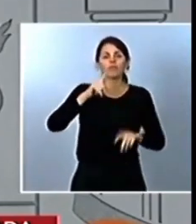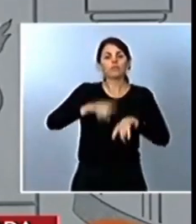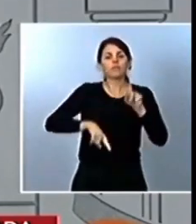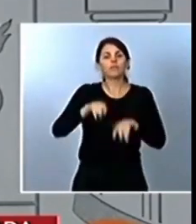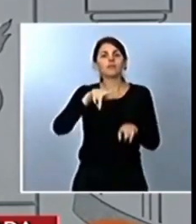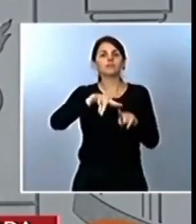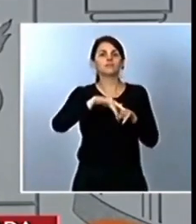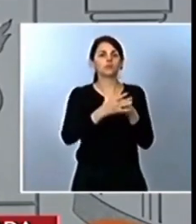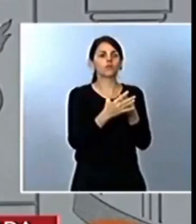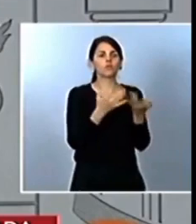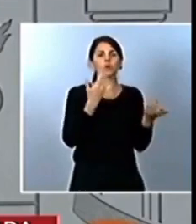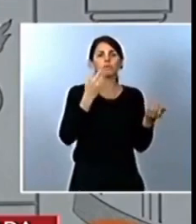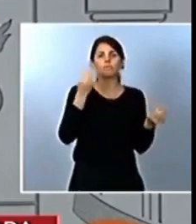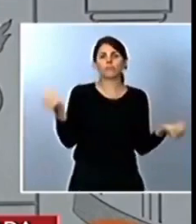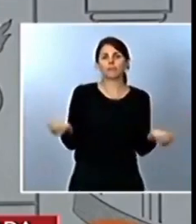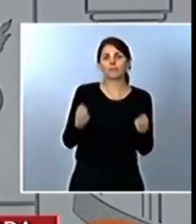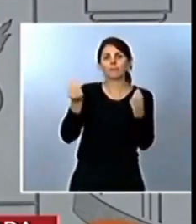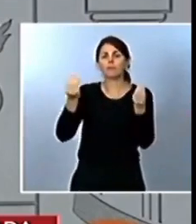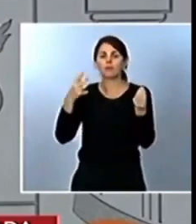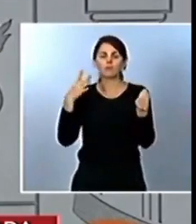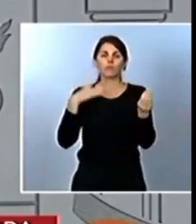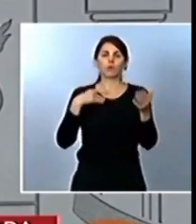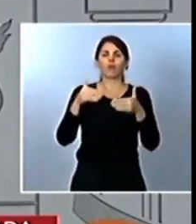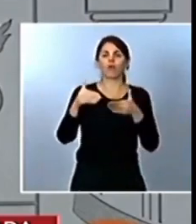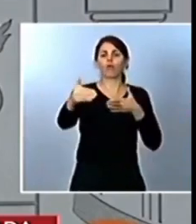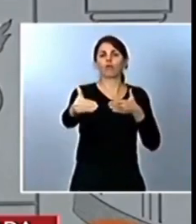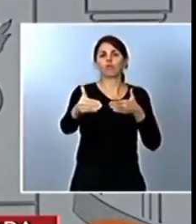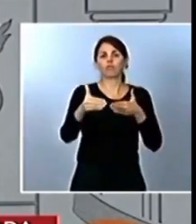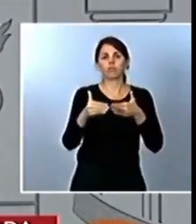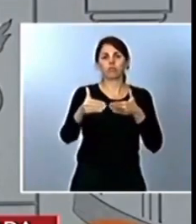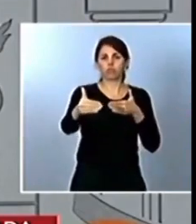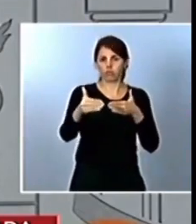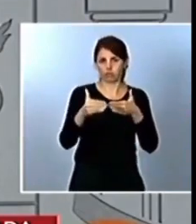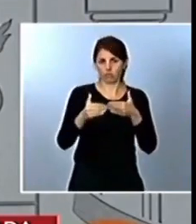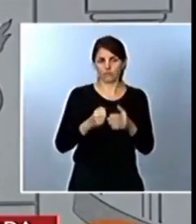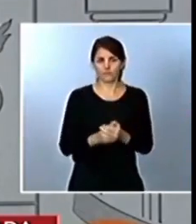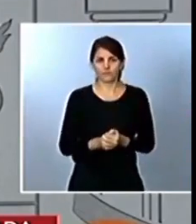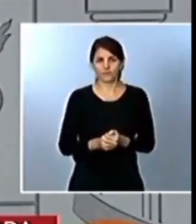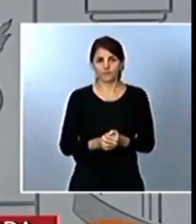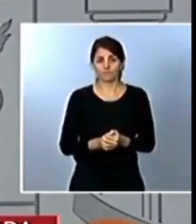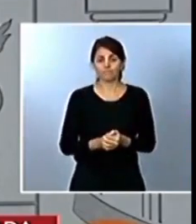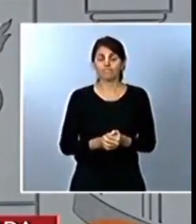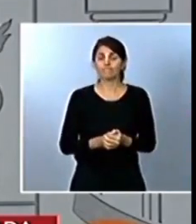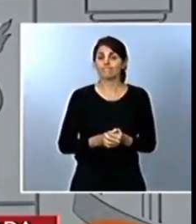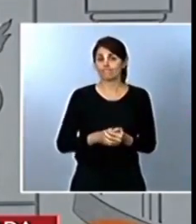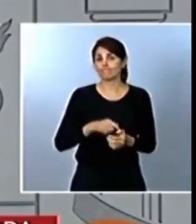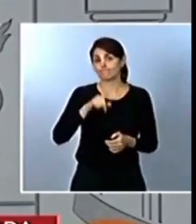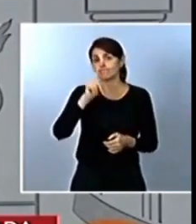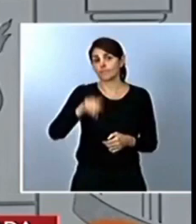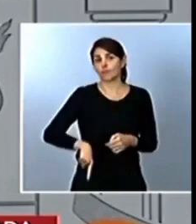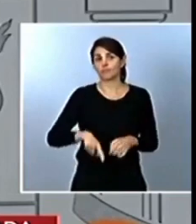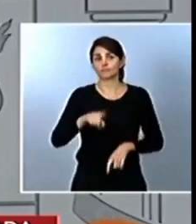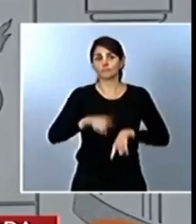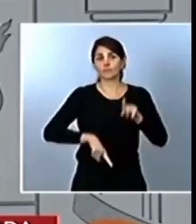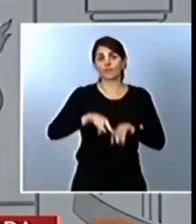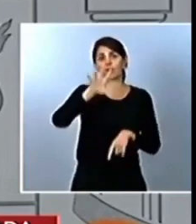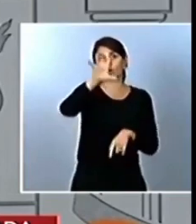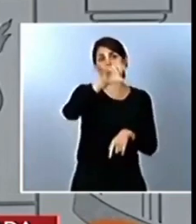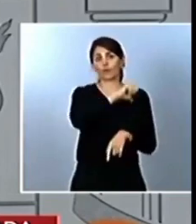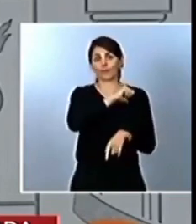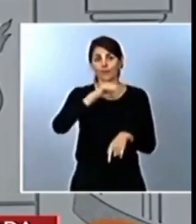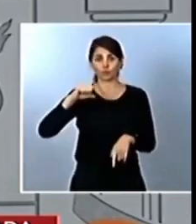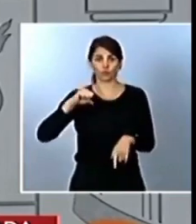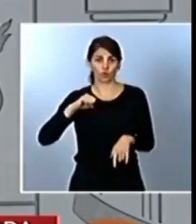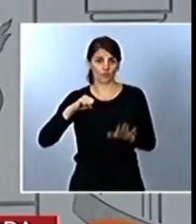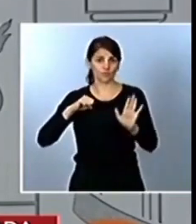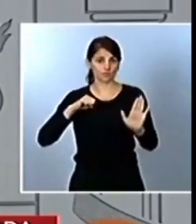vaya sucediendo con la pandemia. Y, en segundo lugar, también la capacidad que van a tener las comunidades autónomas de perimetrar el